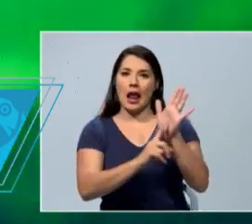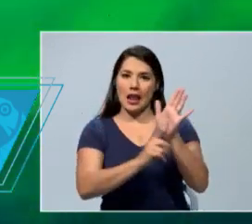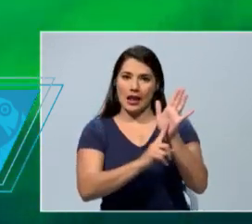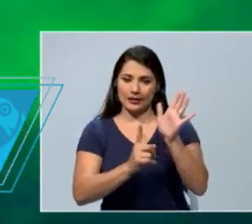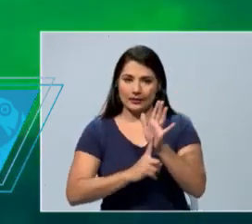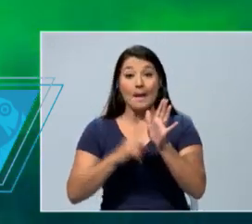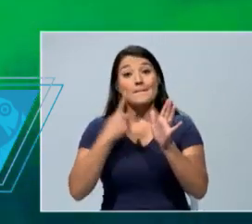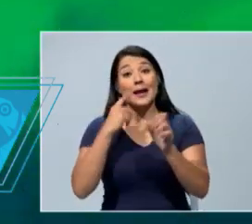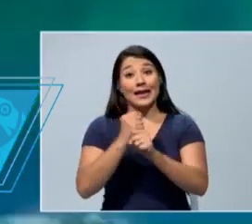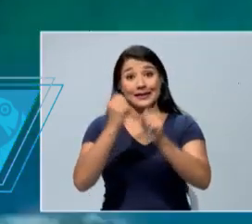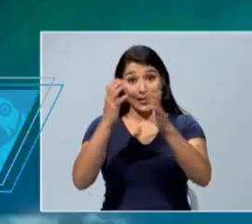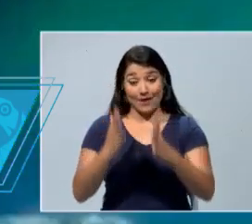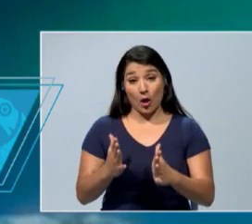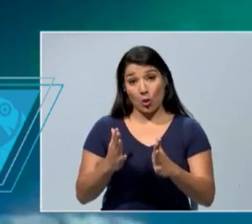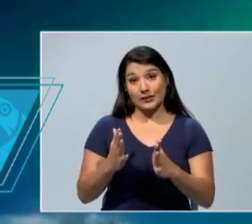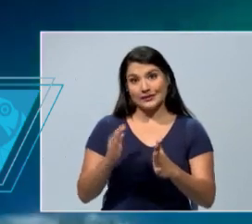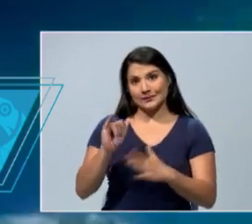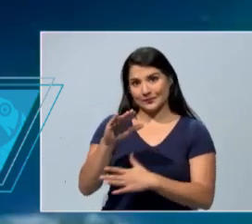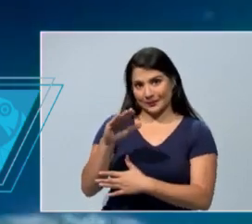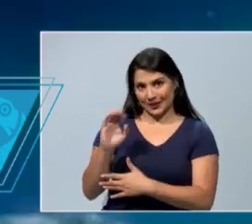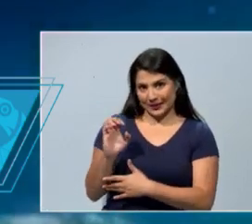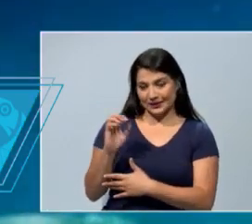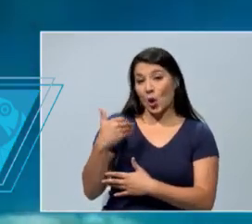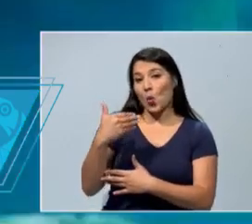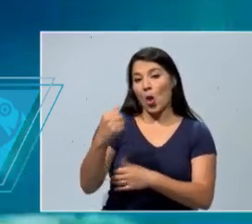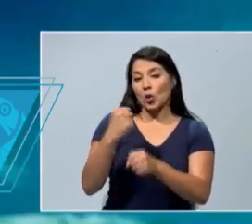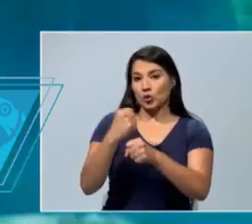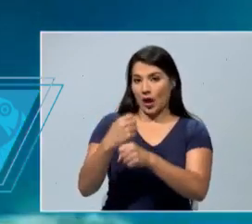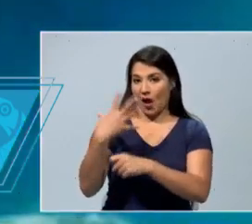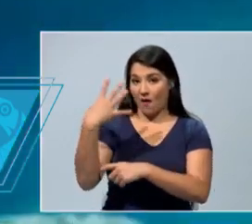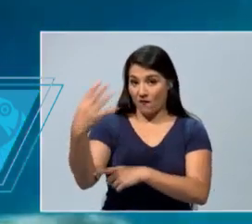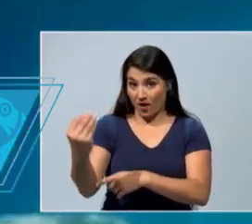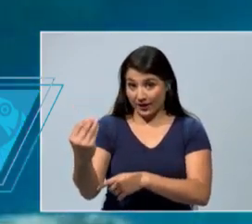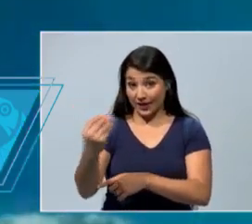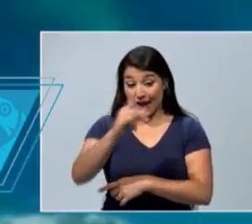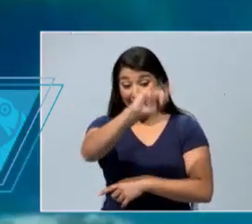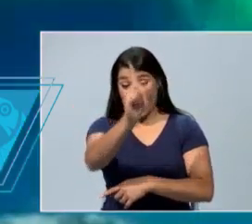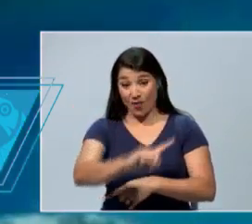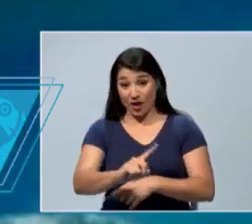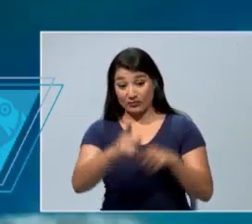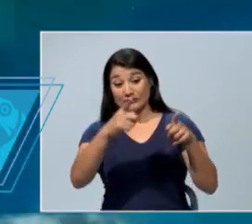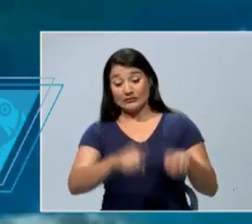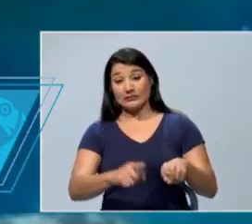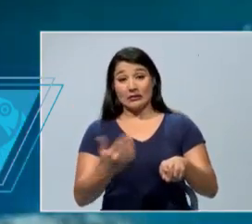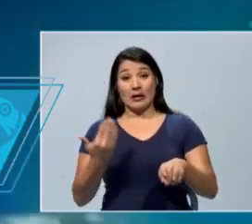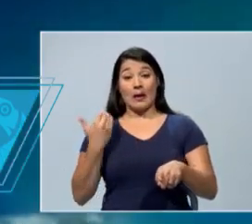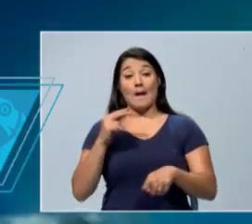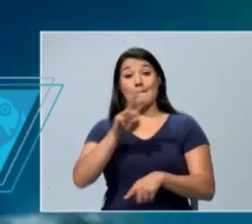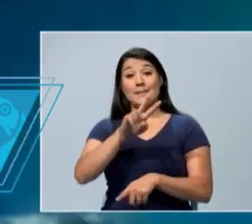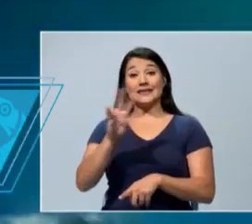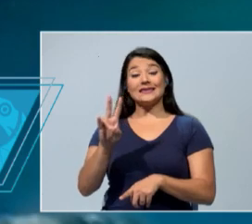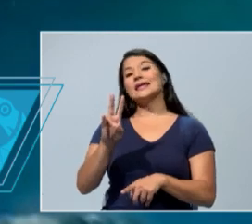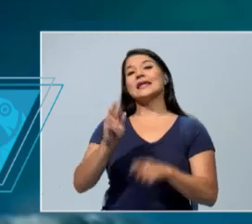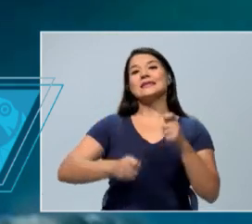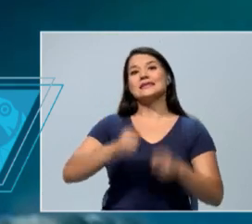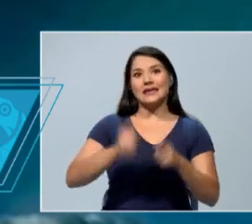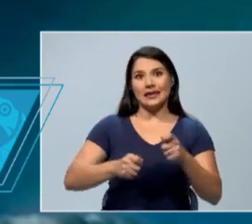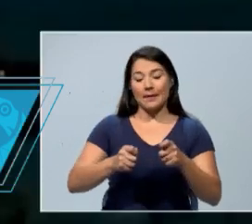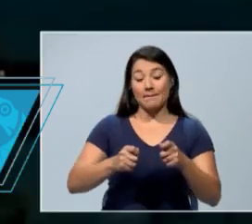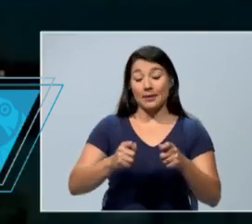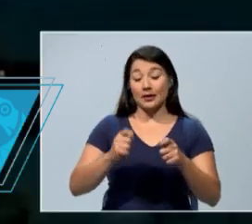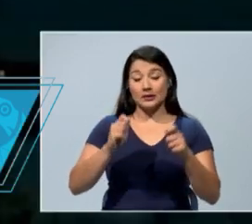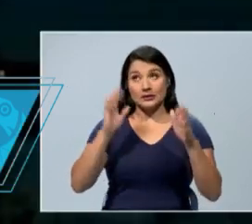trabajos al aire libre. Según estos estudios, el rayo que cayó el pasado 27 de septiembre y causó alarma en San José